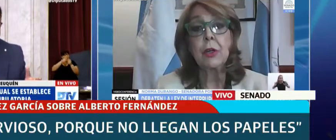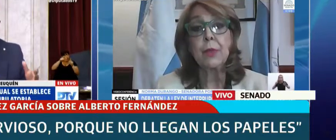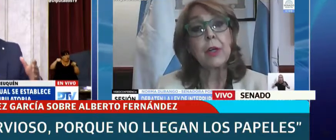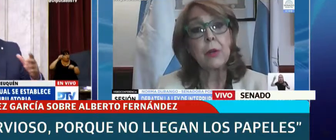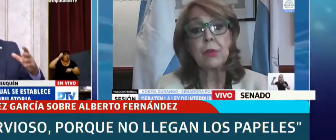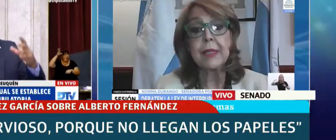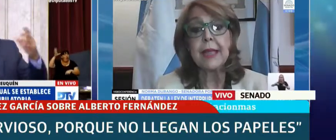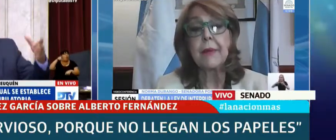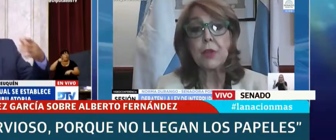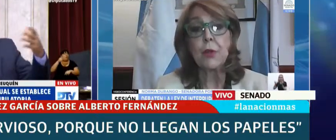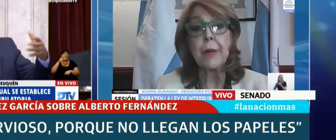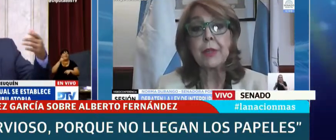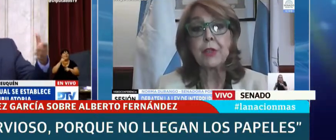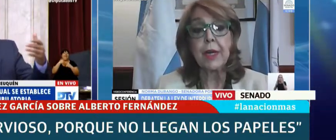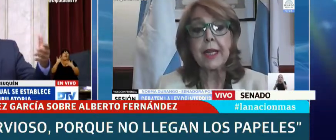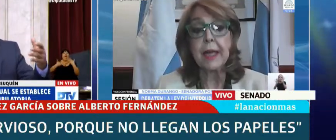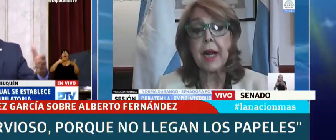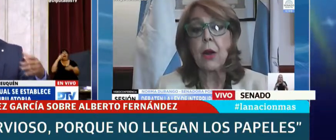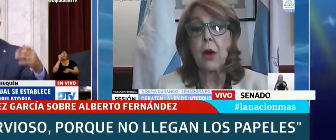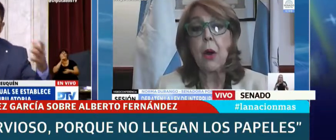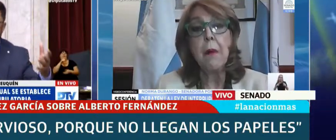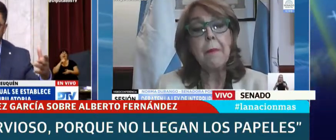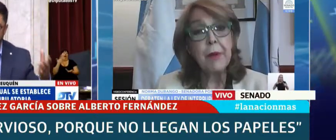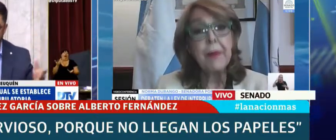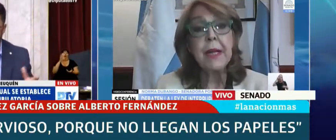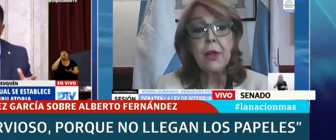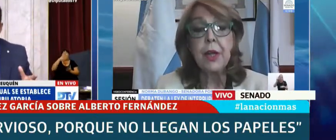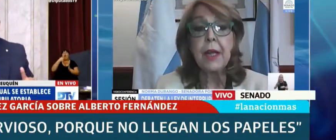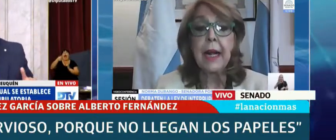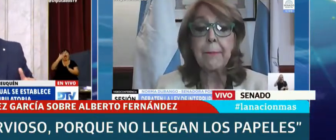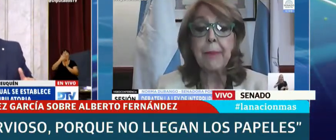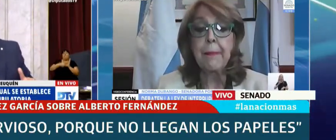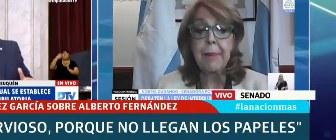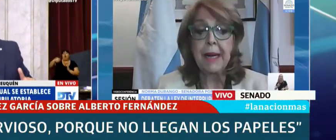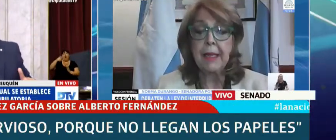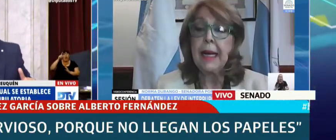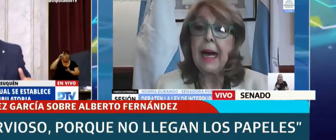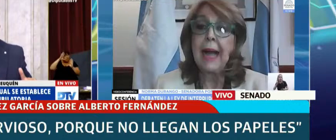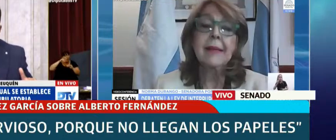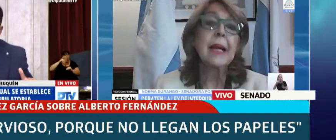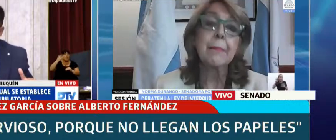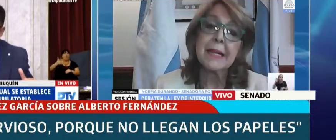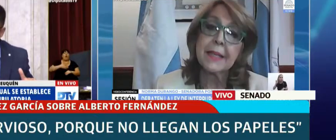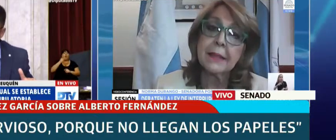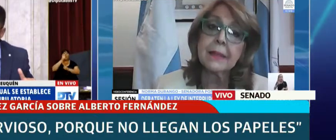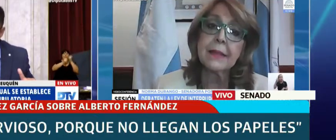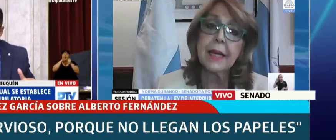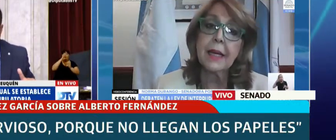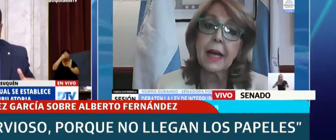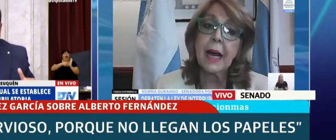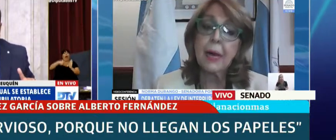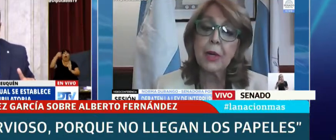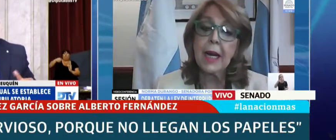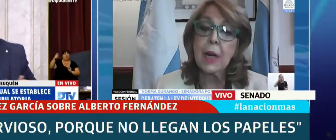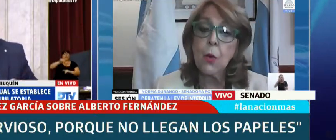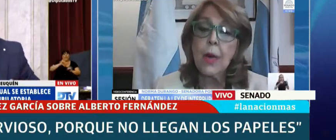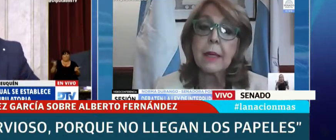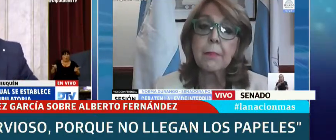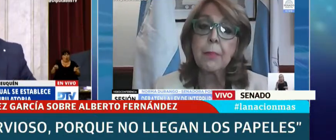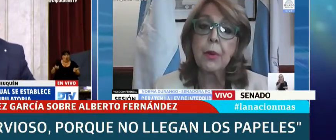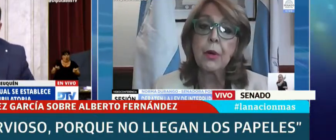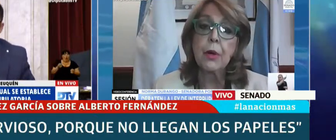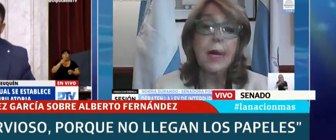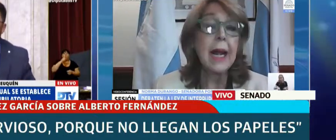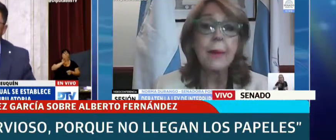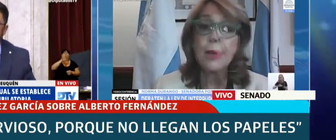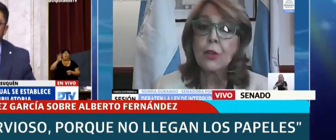vicepresidenta critica a la población de riesgo y a la población de riesgo desde el punto de vista es cierto la población de riesgo no estaba